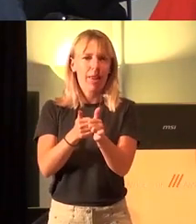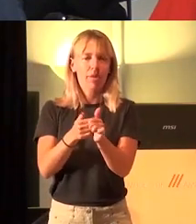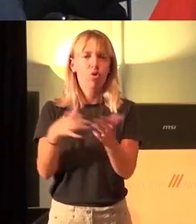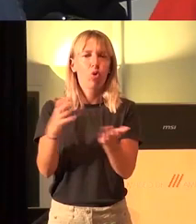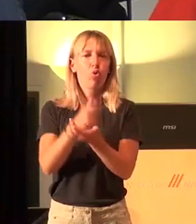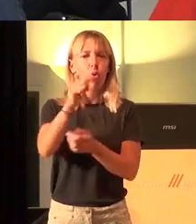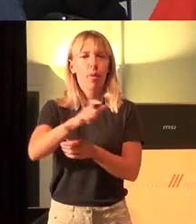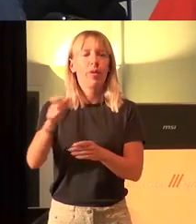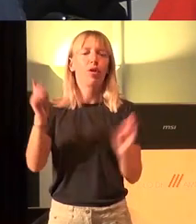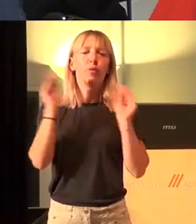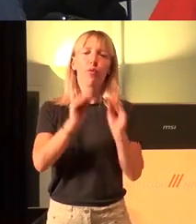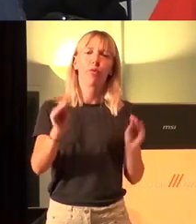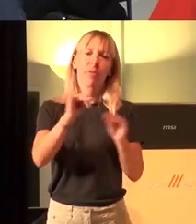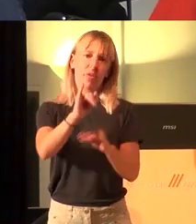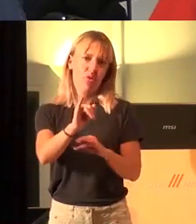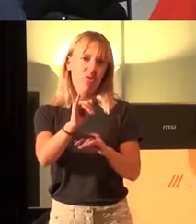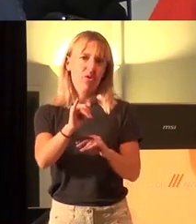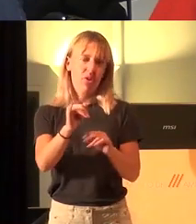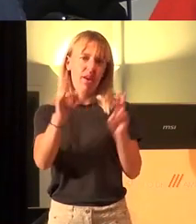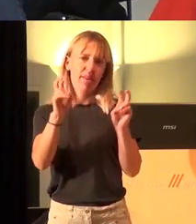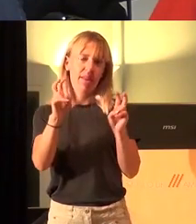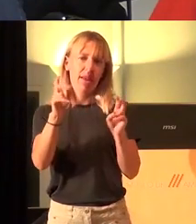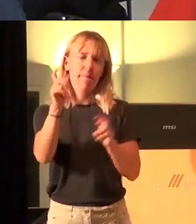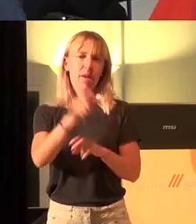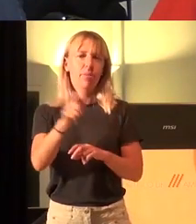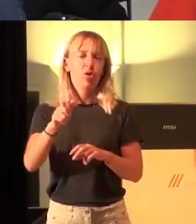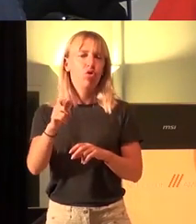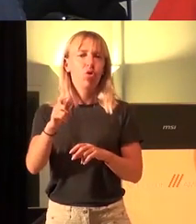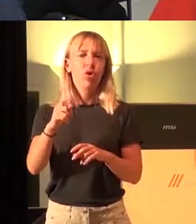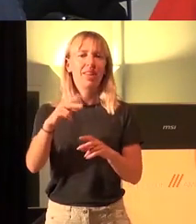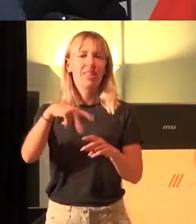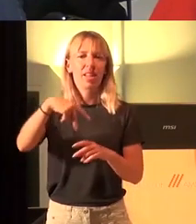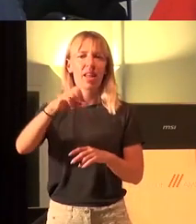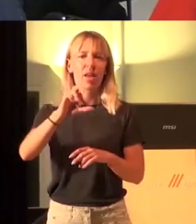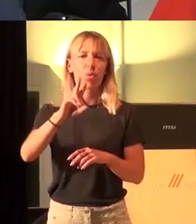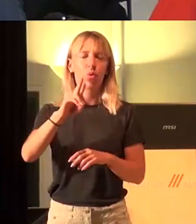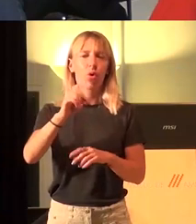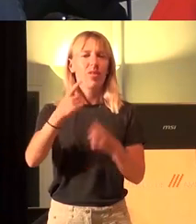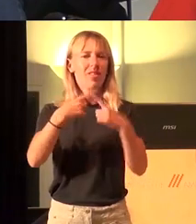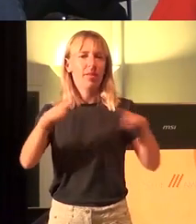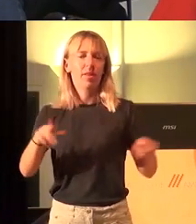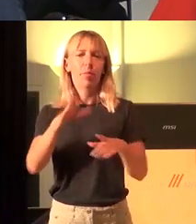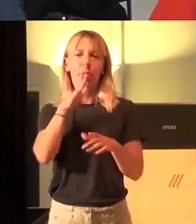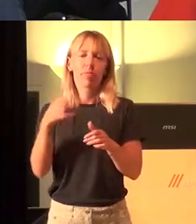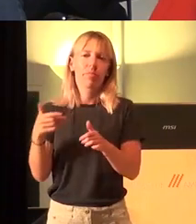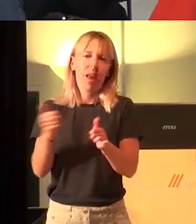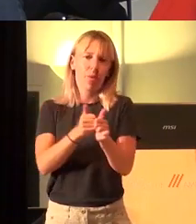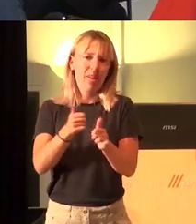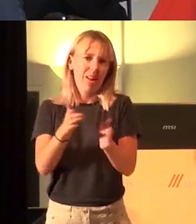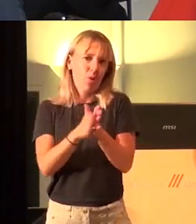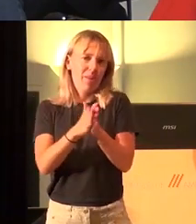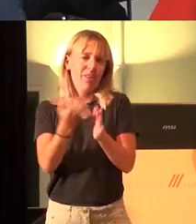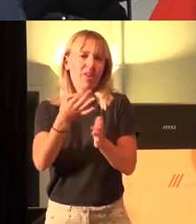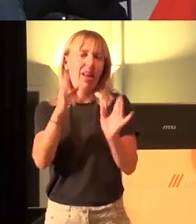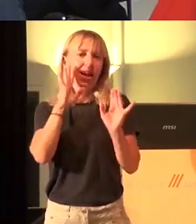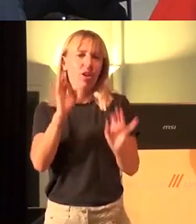el personal recibe una formación sobre personas neurodivergentes para saber acompañar a nuestro compañero. Que en